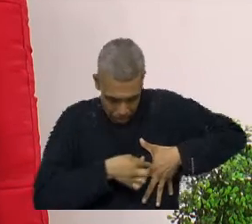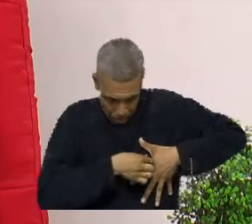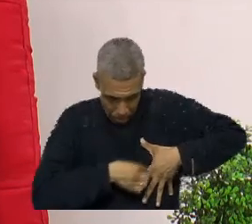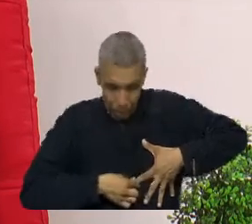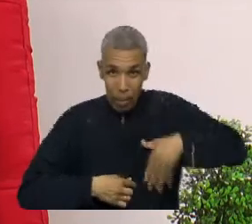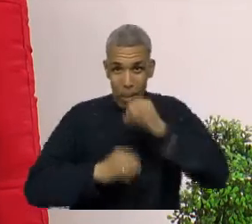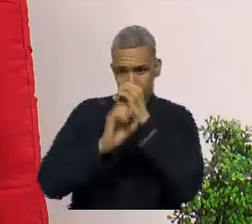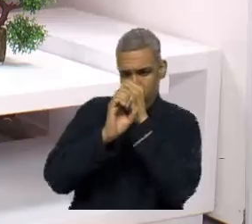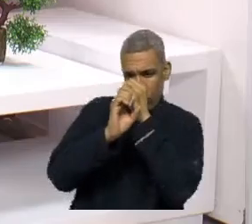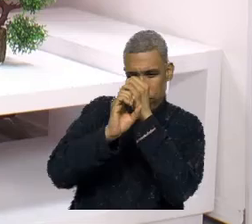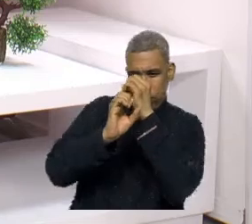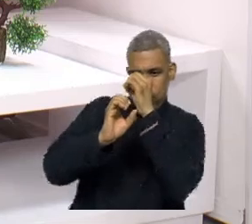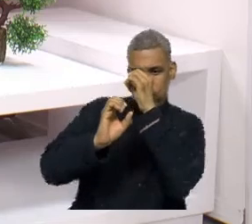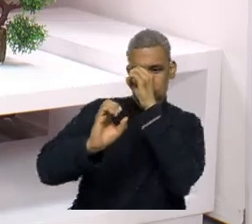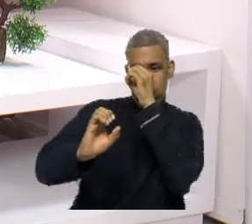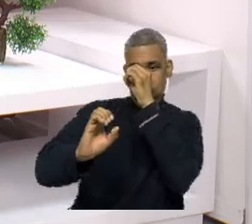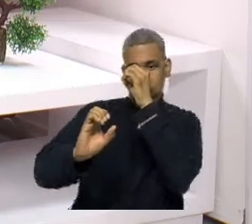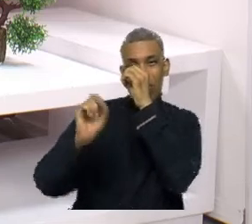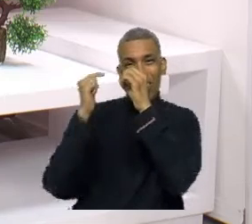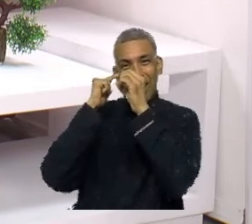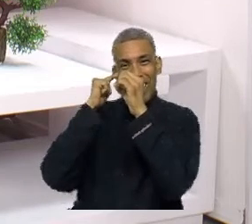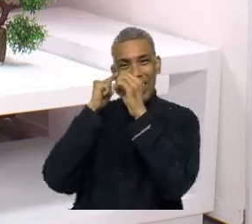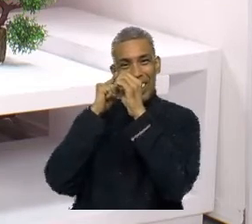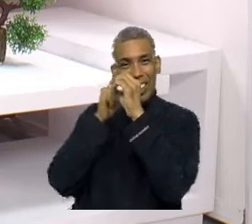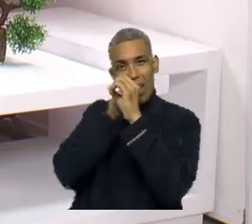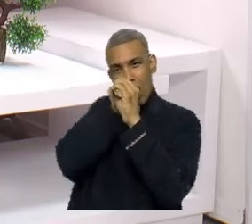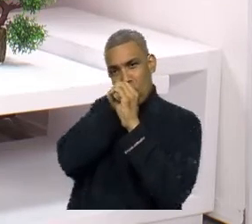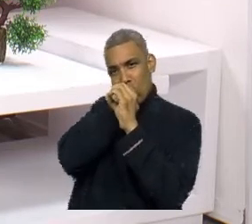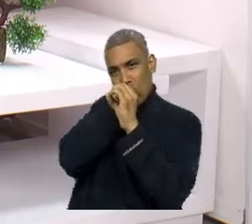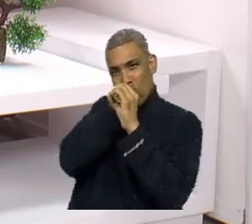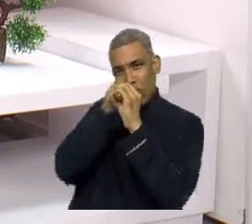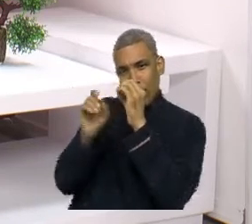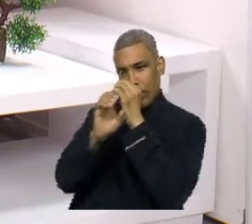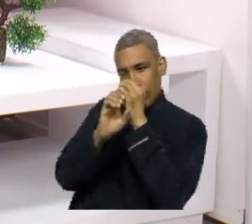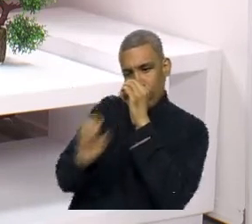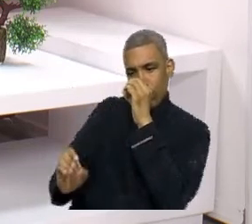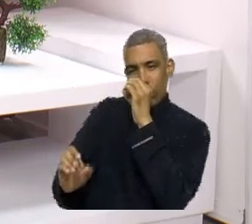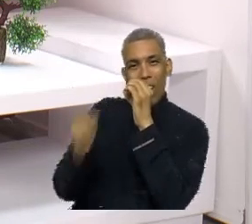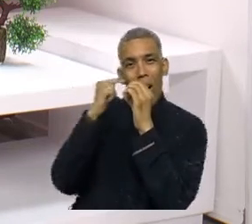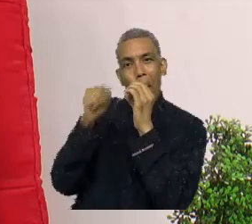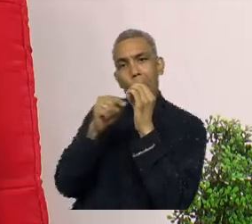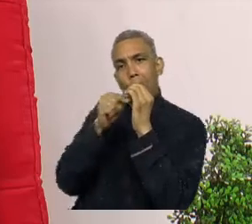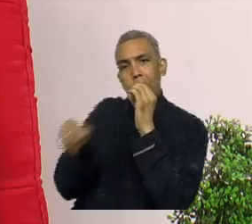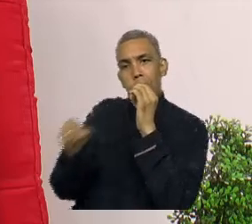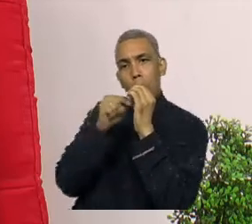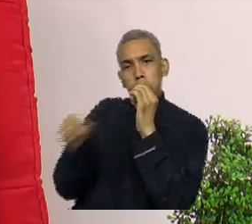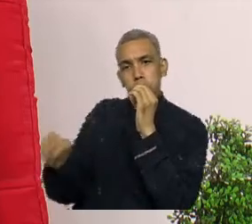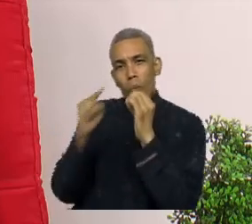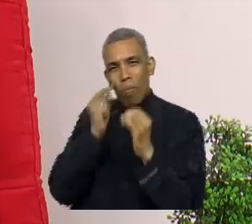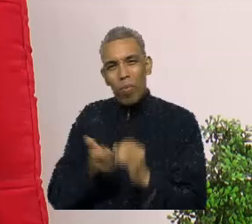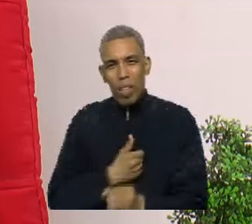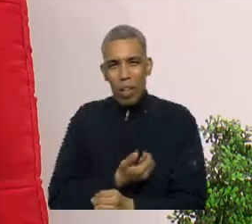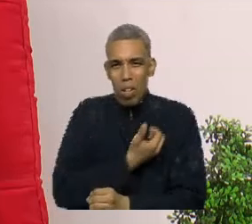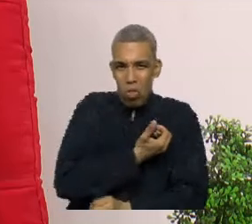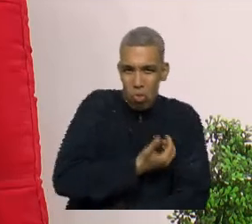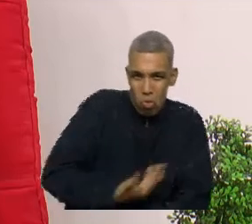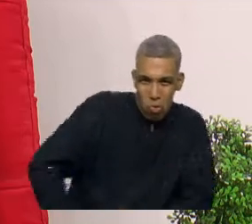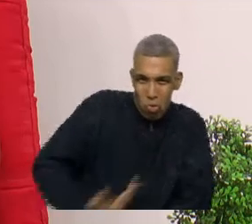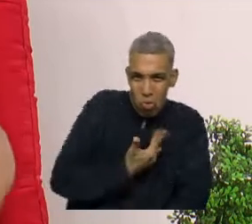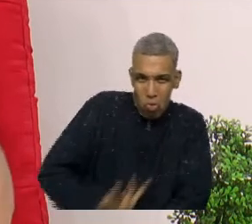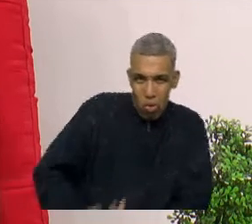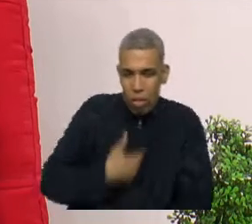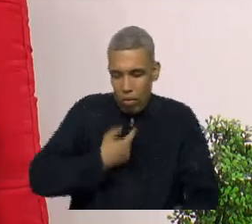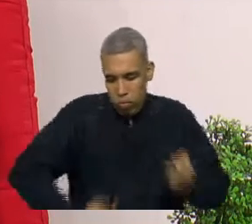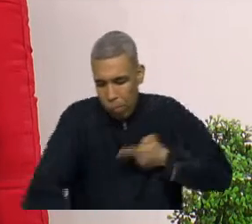que es el sitio donde la sangre saca el CO2 y recibe el